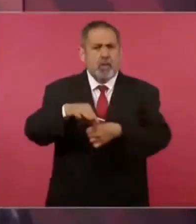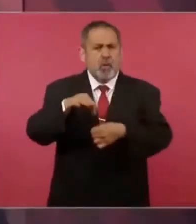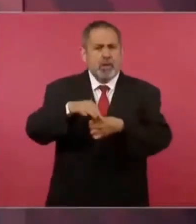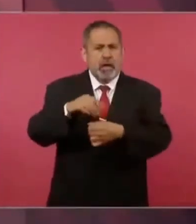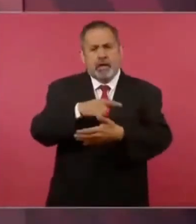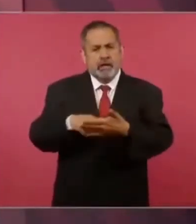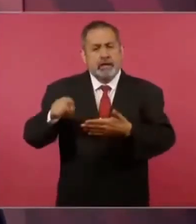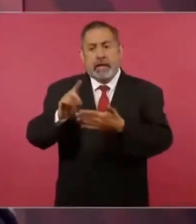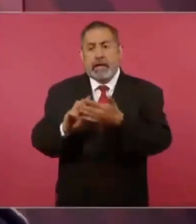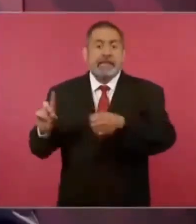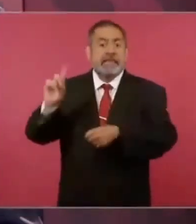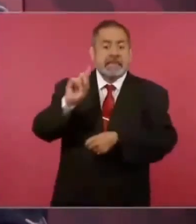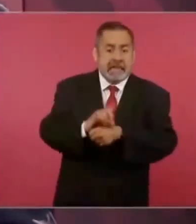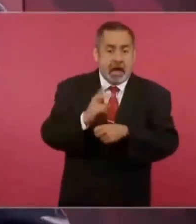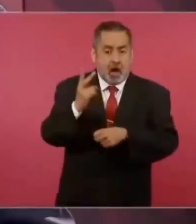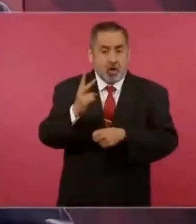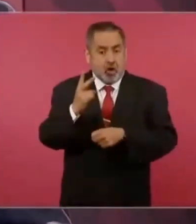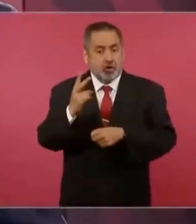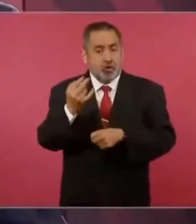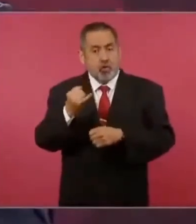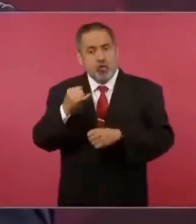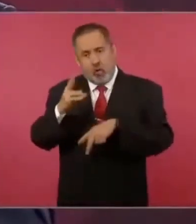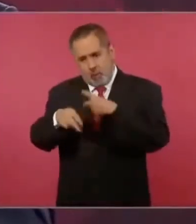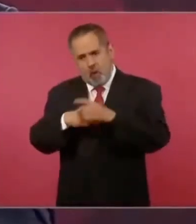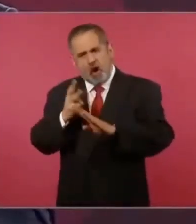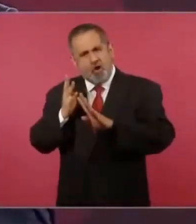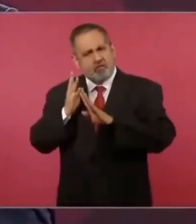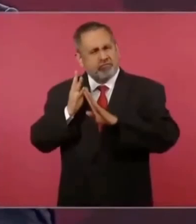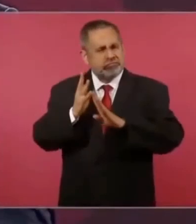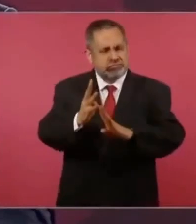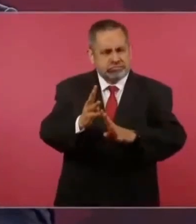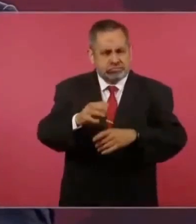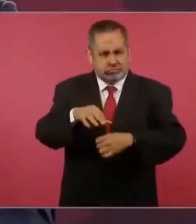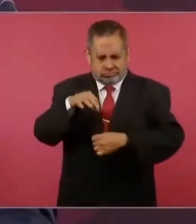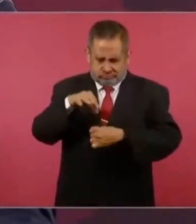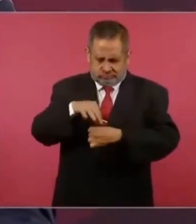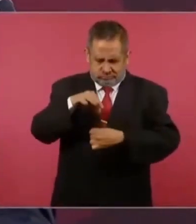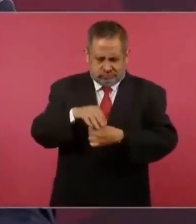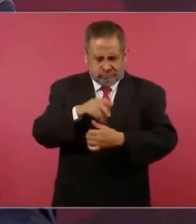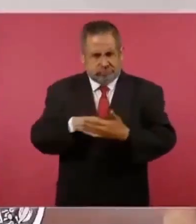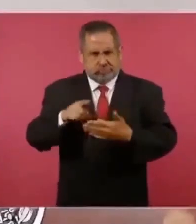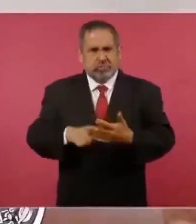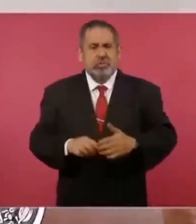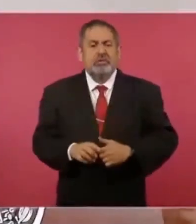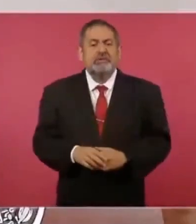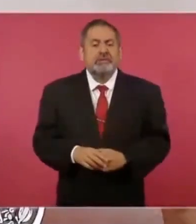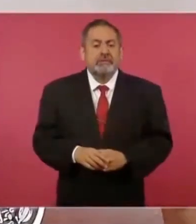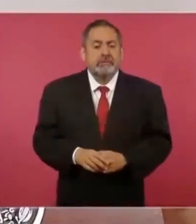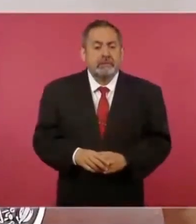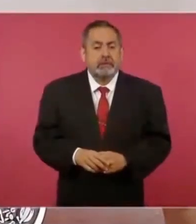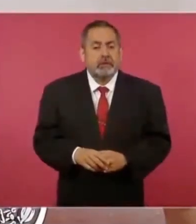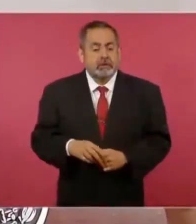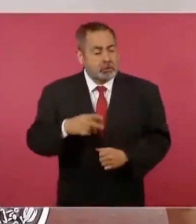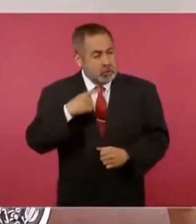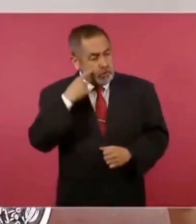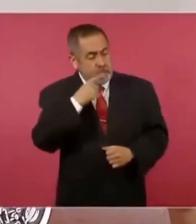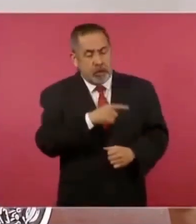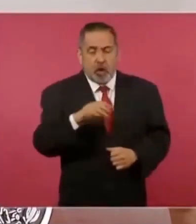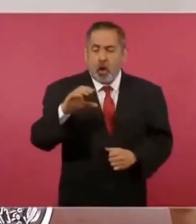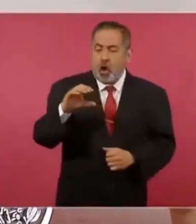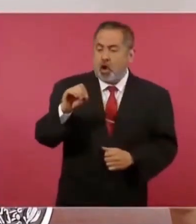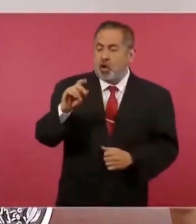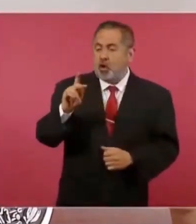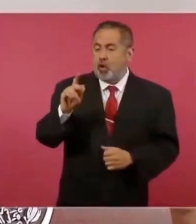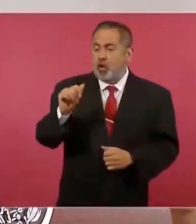votar, todos a salir a votar. Estoy viendo un mensaje de la Coparmex,